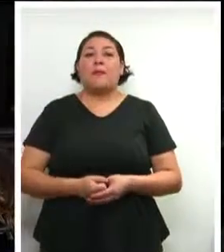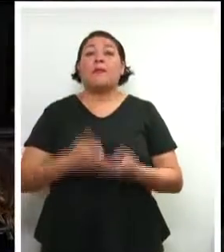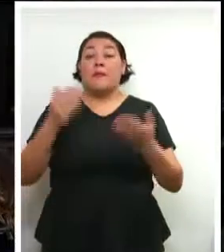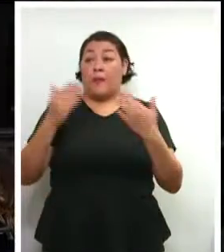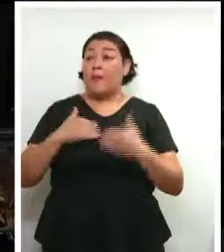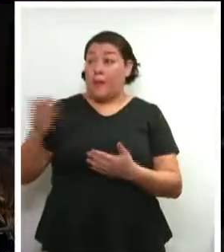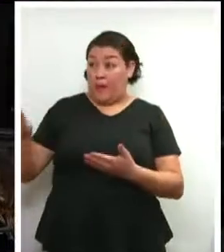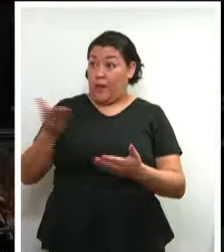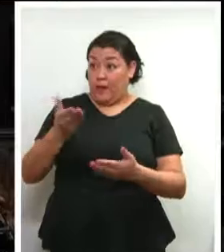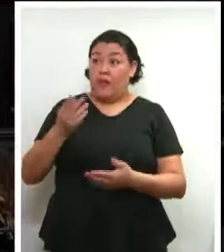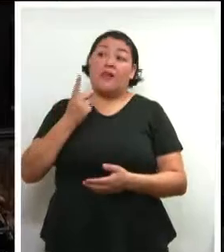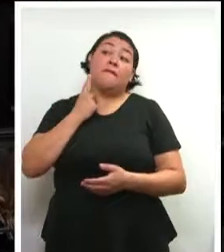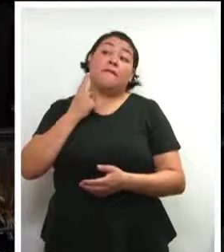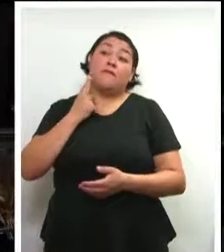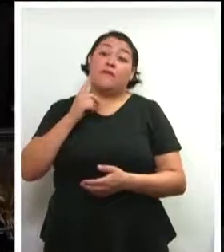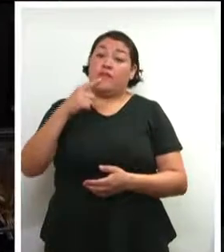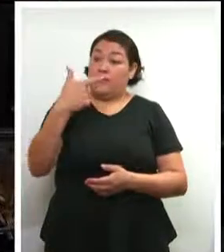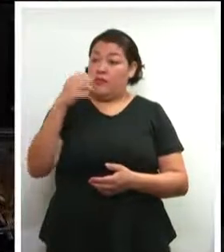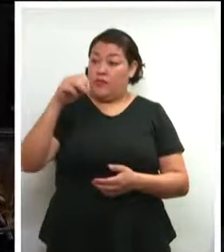Adelante, diputada Gómez Montt.